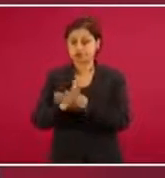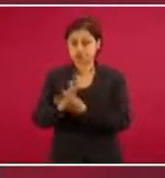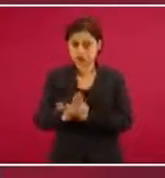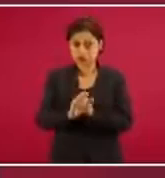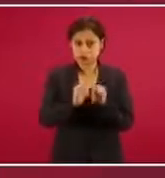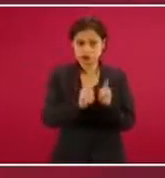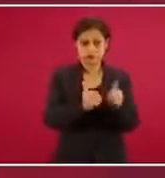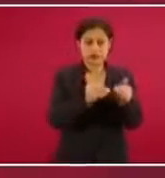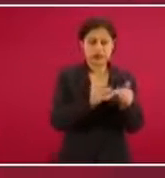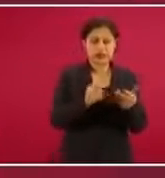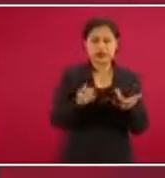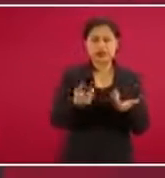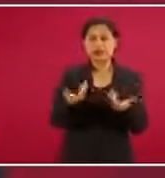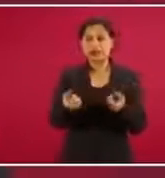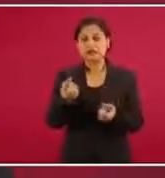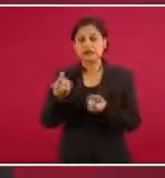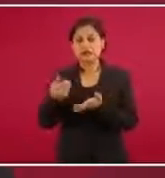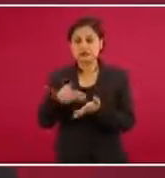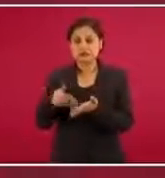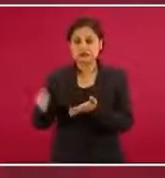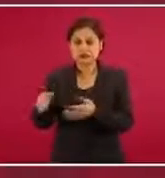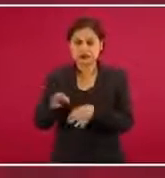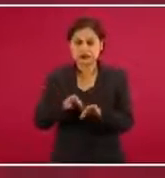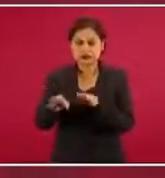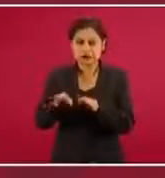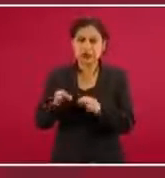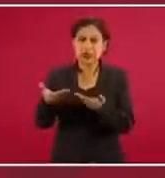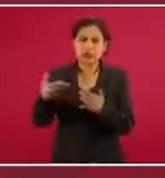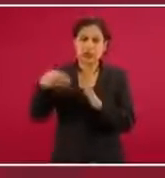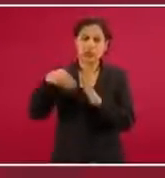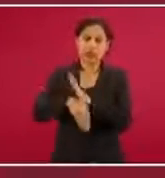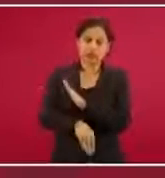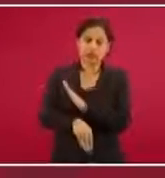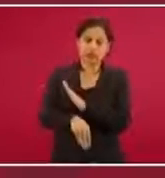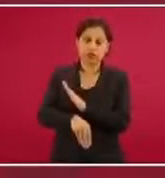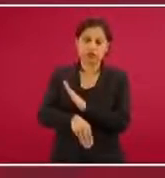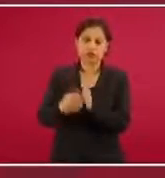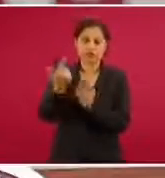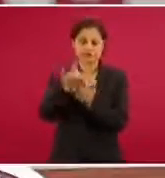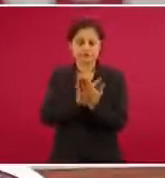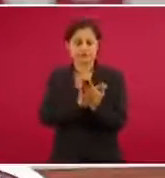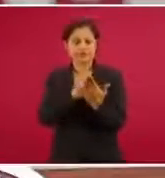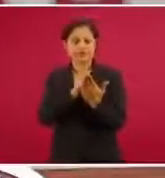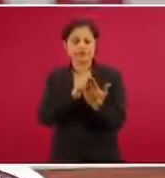qué fue lo que sucedió bueno pues que los que estaban escritos